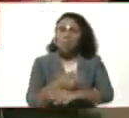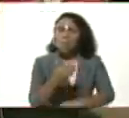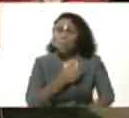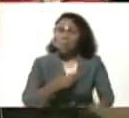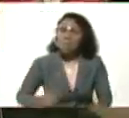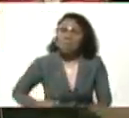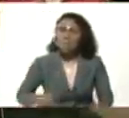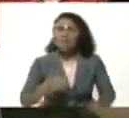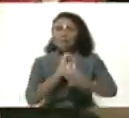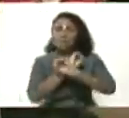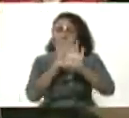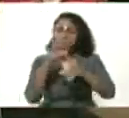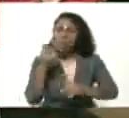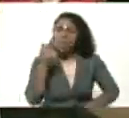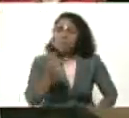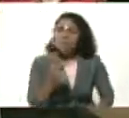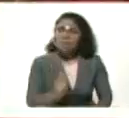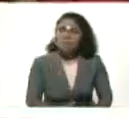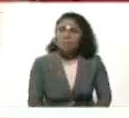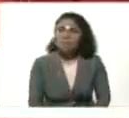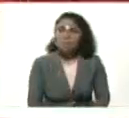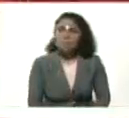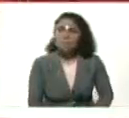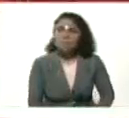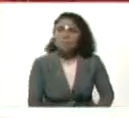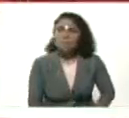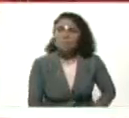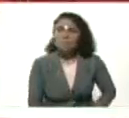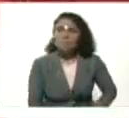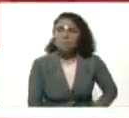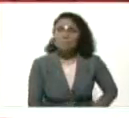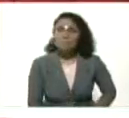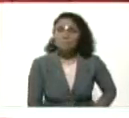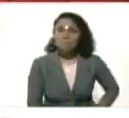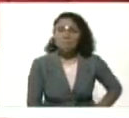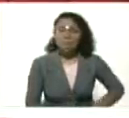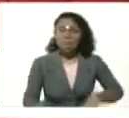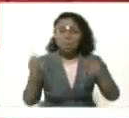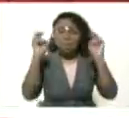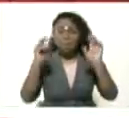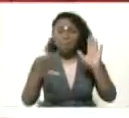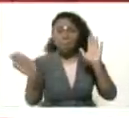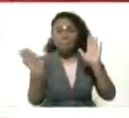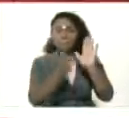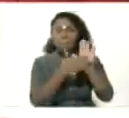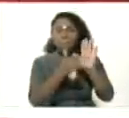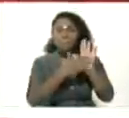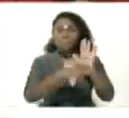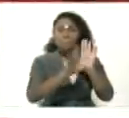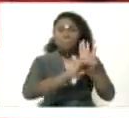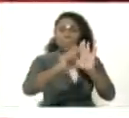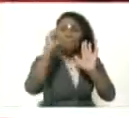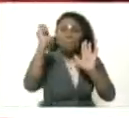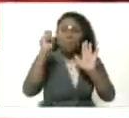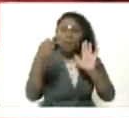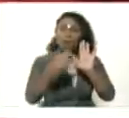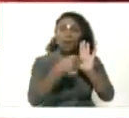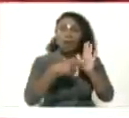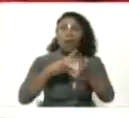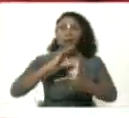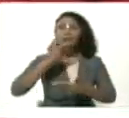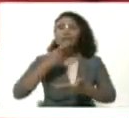dicho muy claro. En el marco de esta constitución, Ahí está el documento firmado. El documento